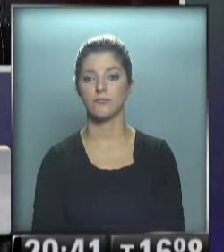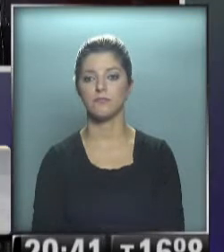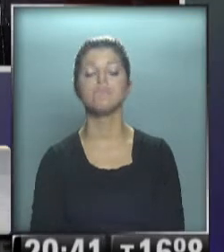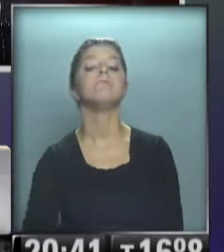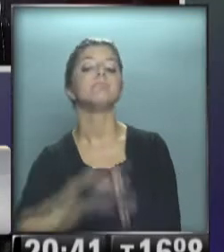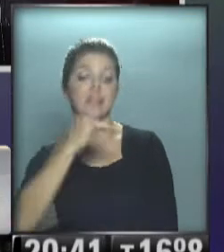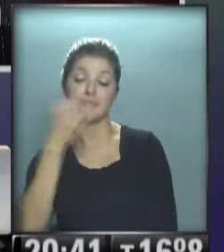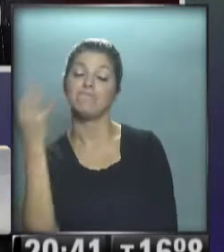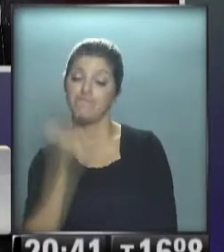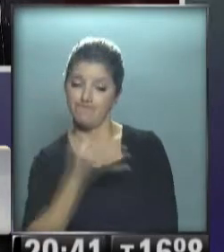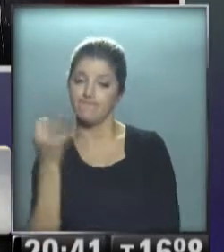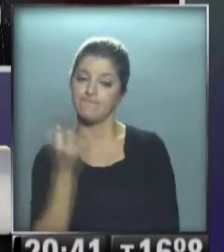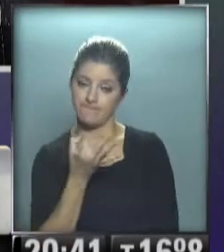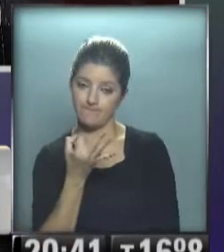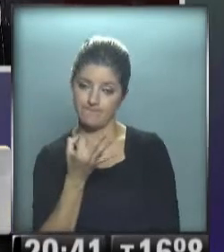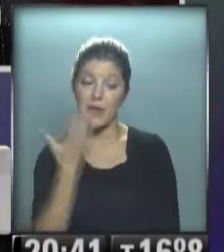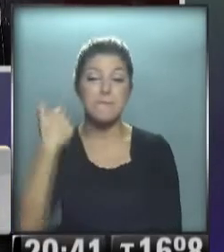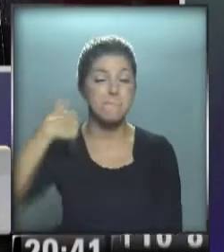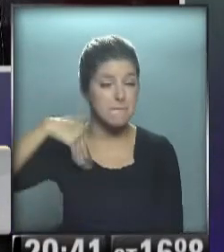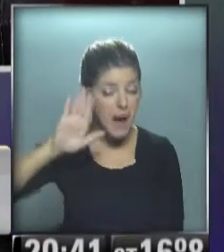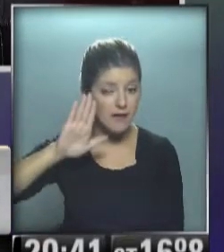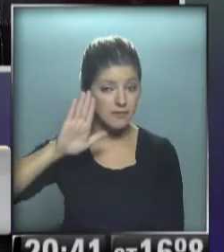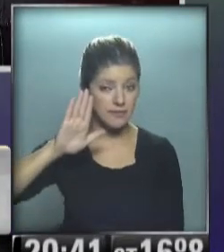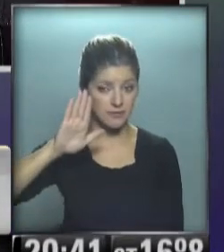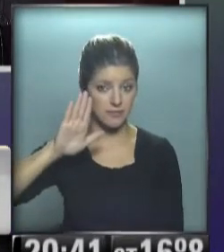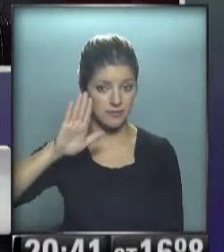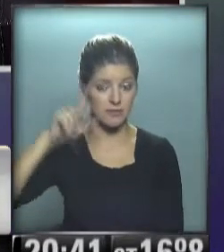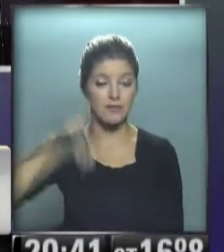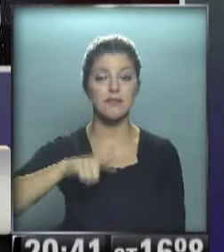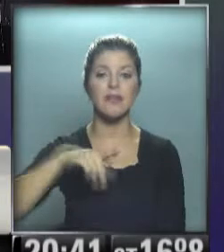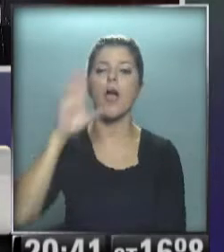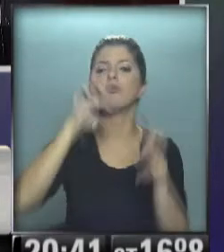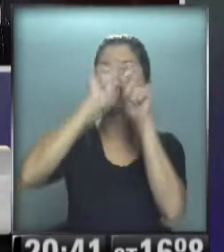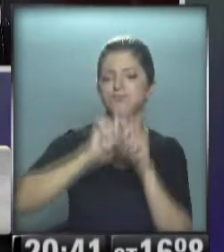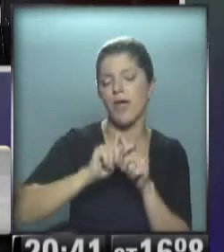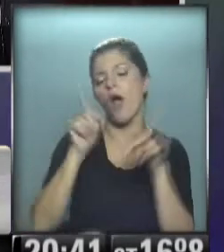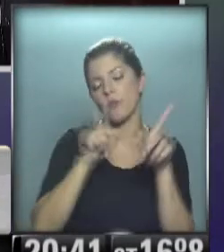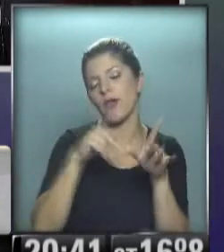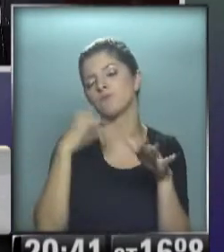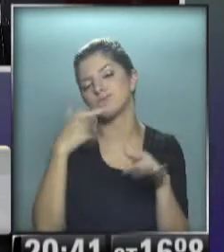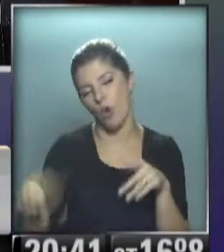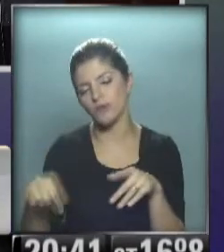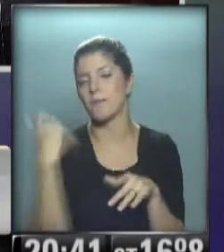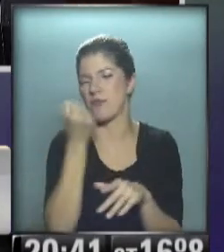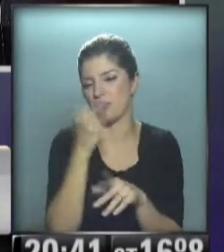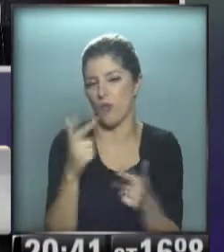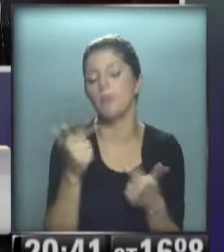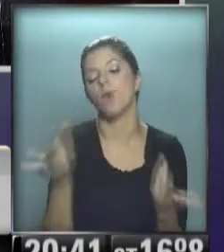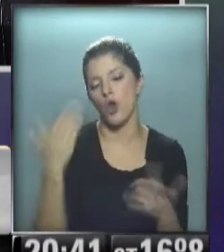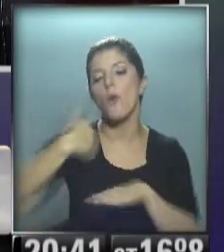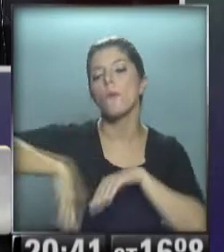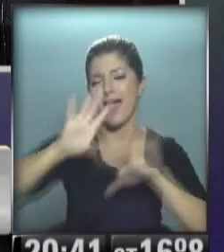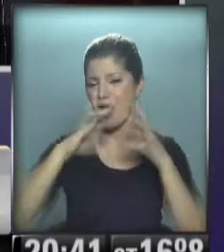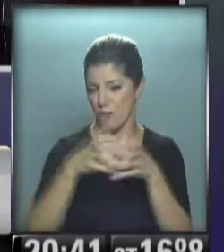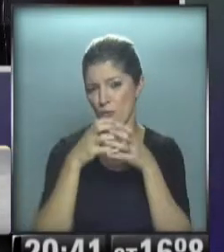Sí, es cierto. Fundamentalmente, las terminaciones son de detalle, no son importantes. El Mundial se va a jugar,